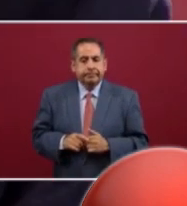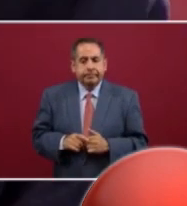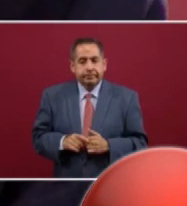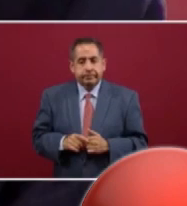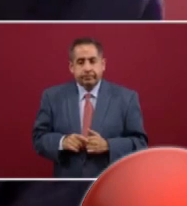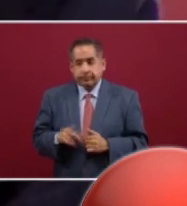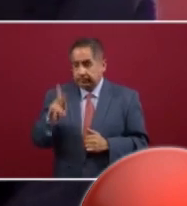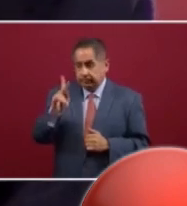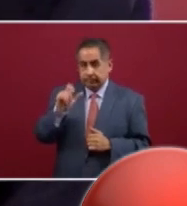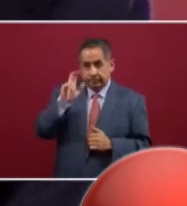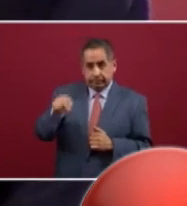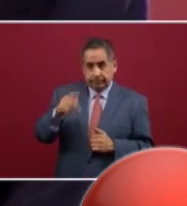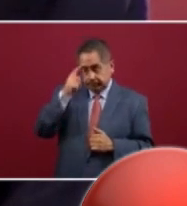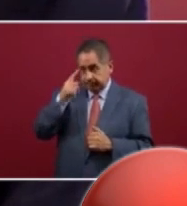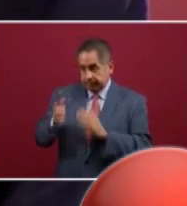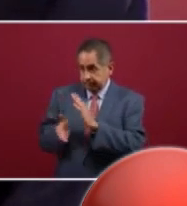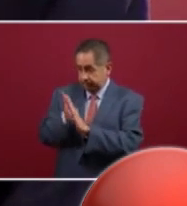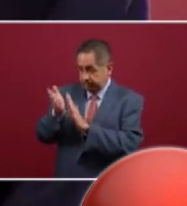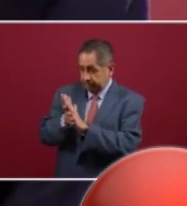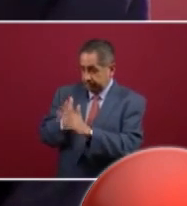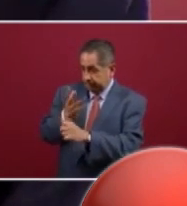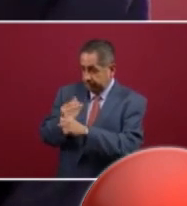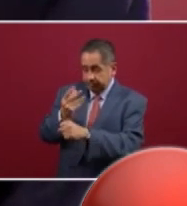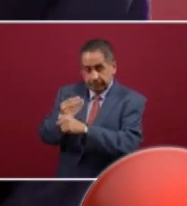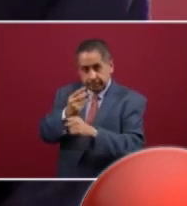terminar con el plan de reconstrucción